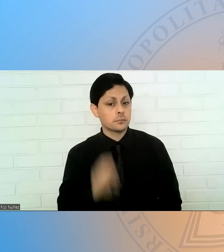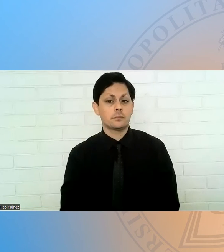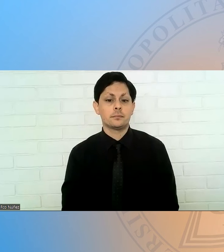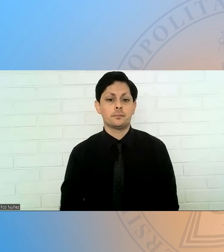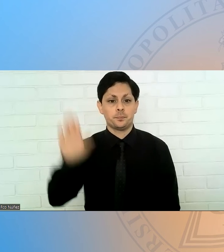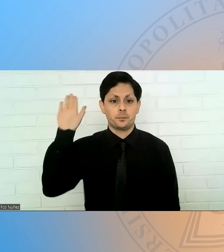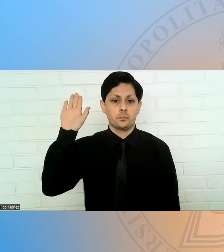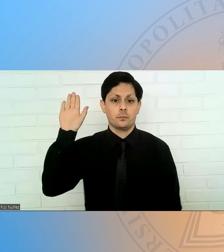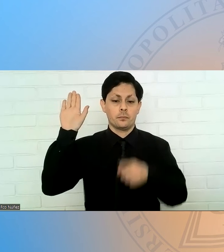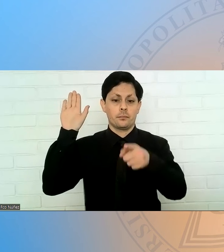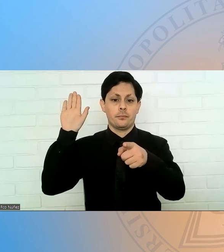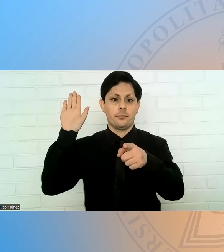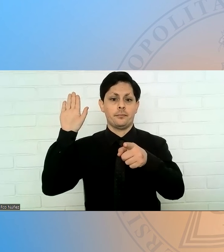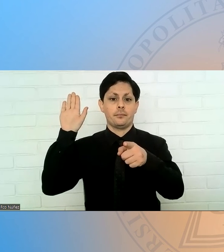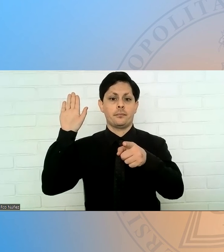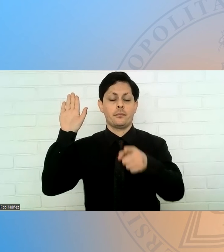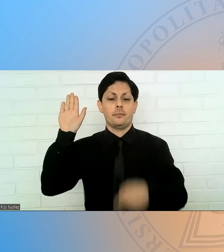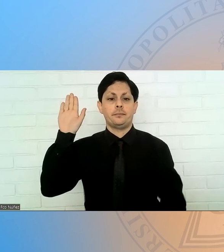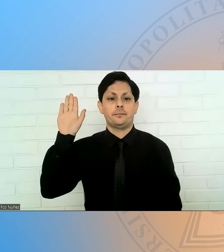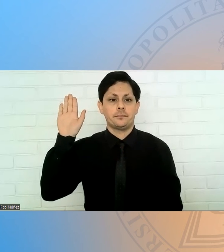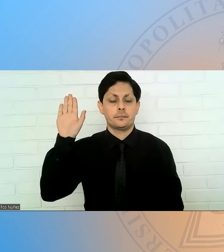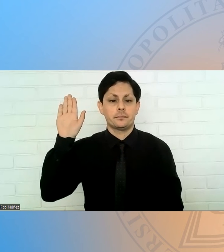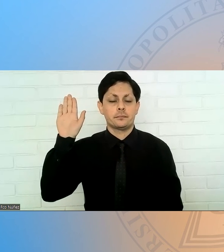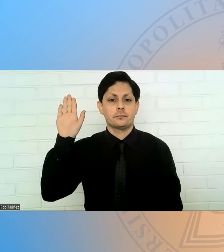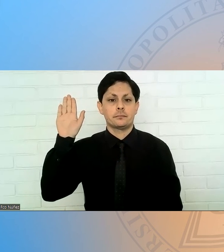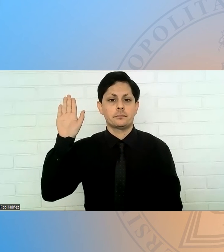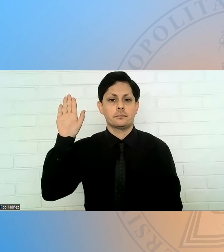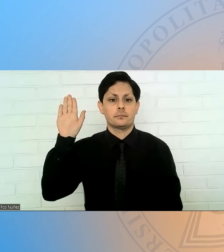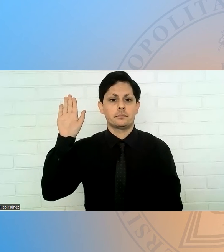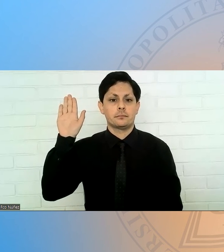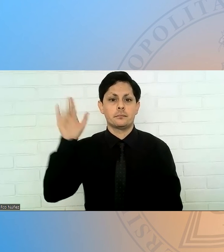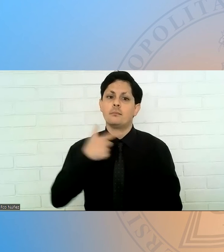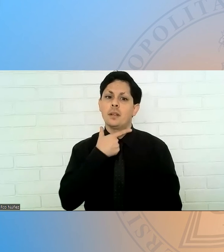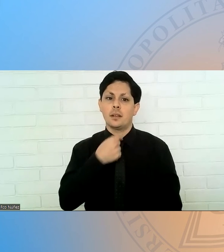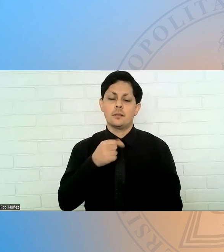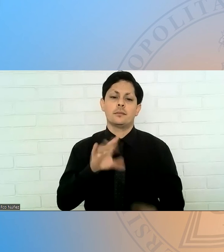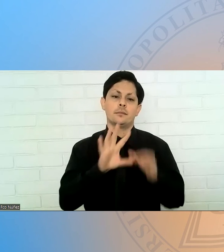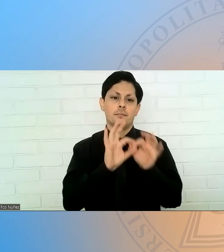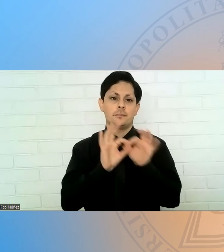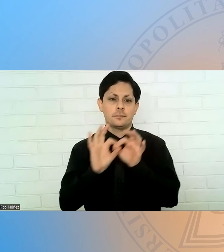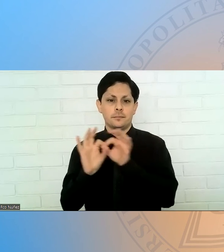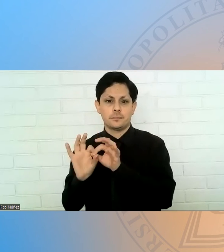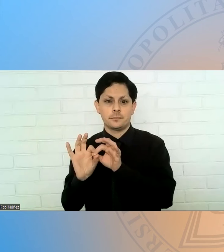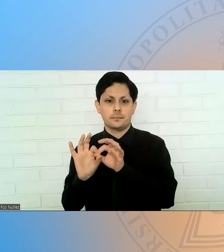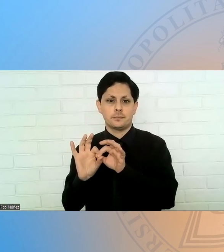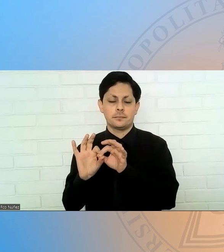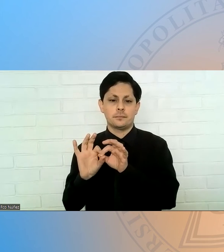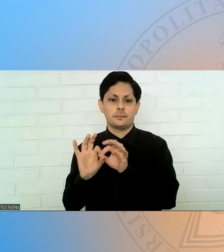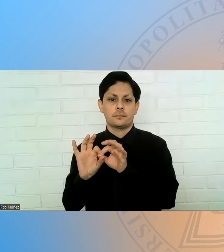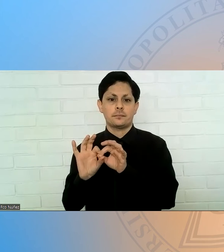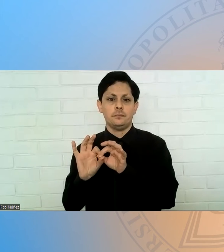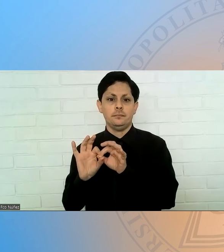Acá, Rosa. Sí. Hola. ¿Quién? Hola. Y quiero agradecer a ambas exponentes. No sé si me